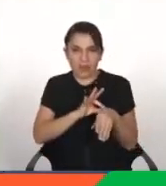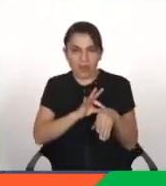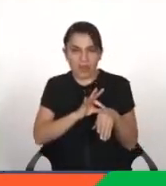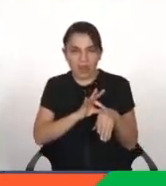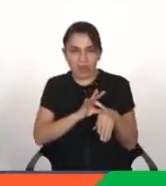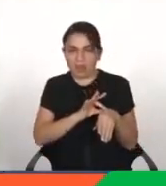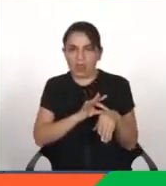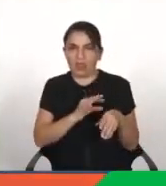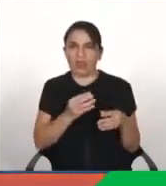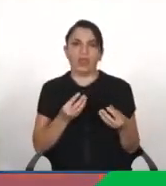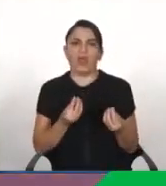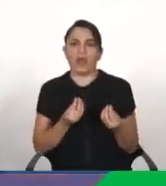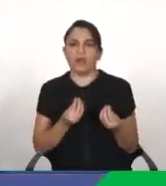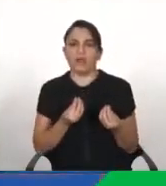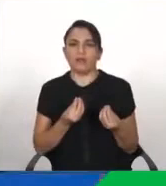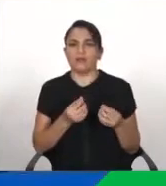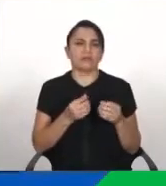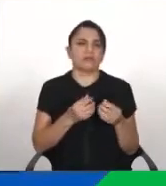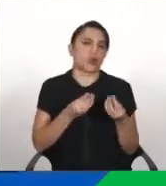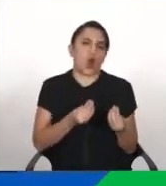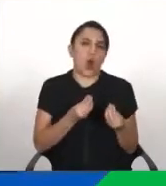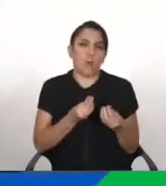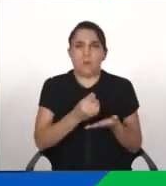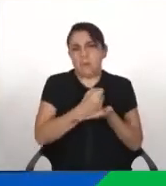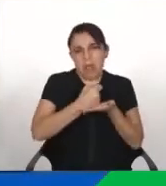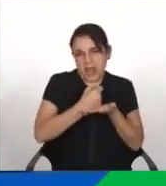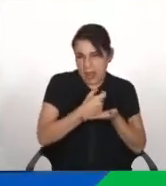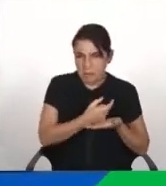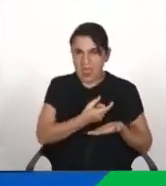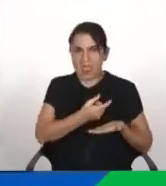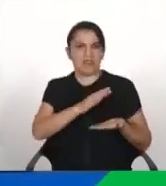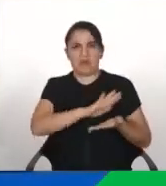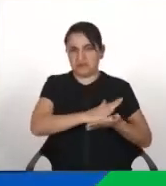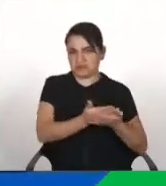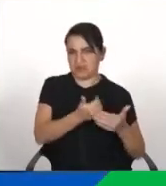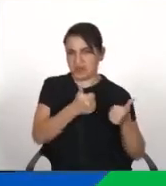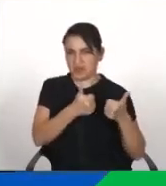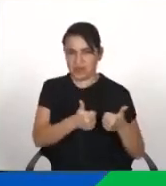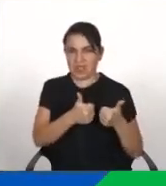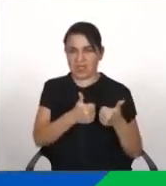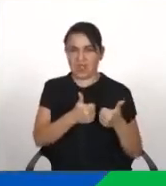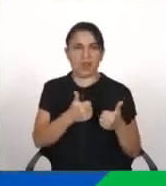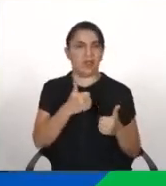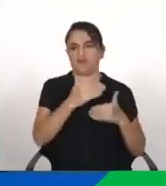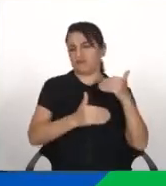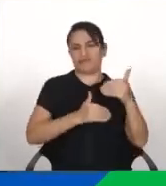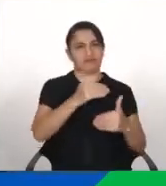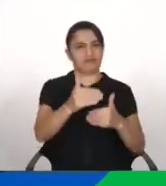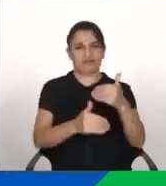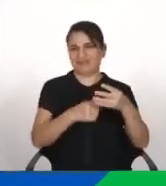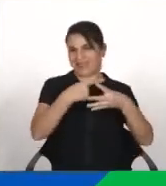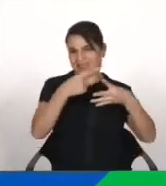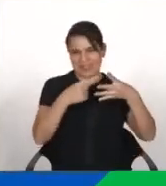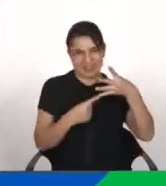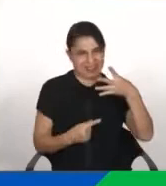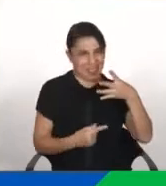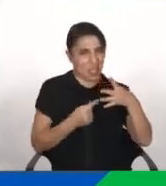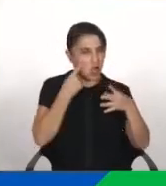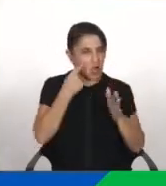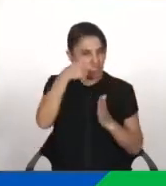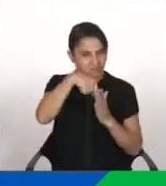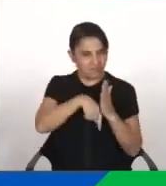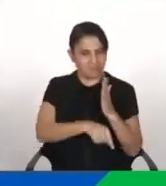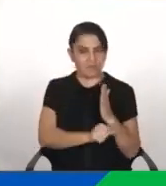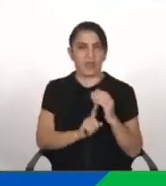una enfermedad, cómo podemos curarla, cómo abordarlo, cómo desarrollar un tratamiento, o sea, se nutre de muchas disciplinas. Al final, la biomedicina no es